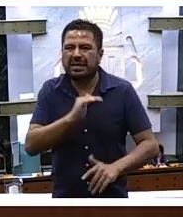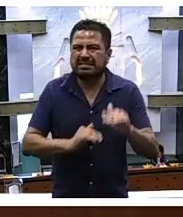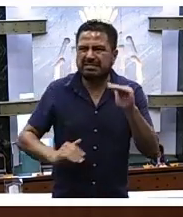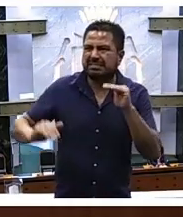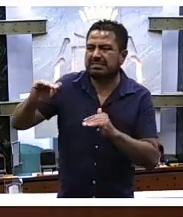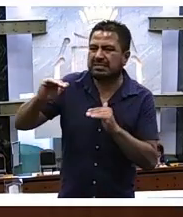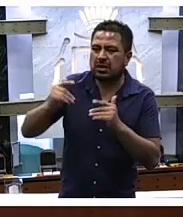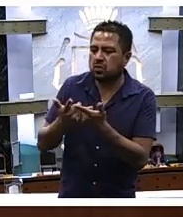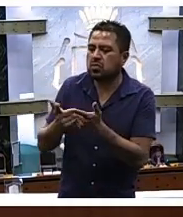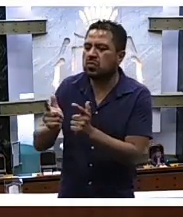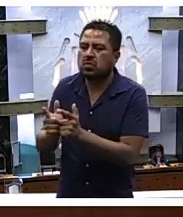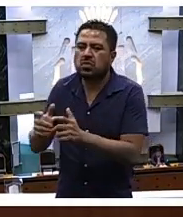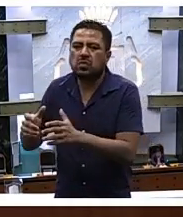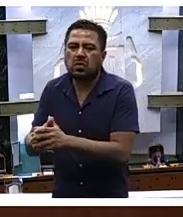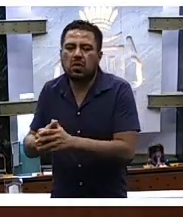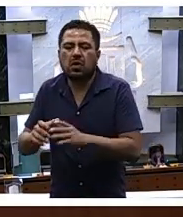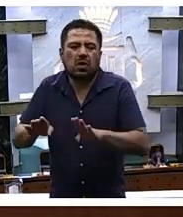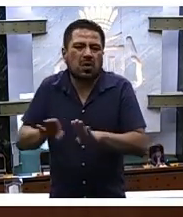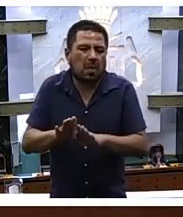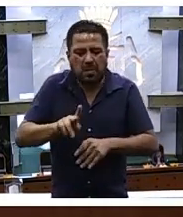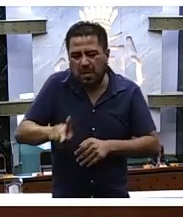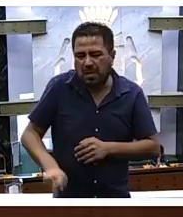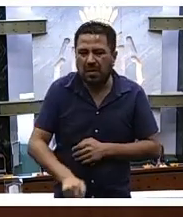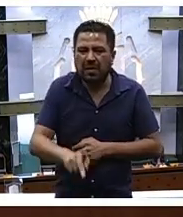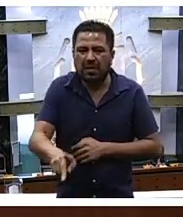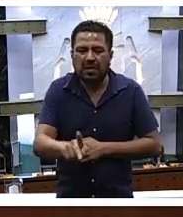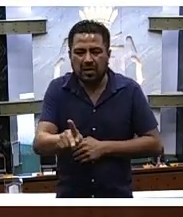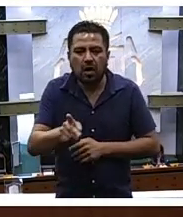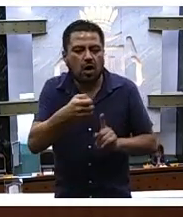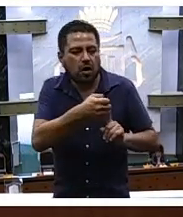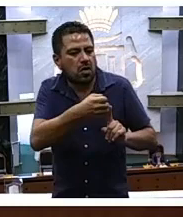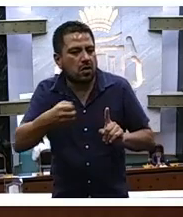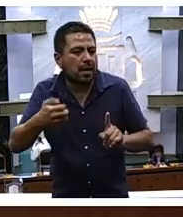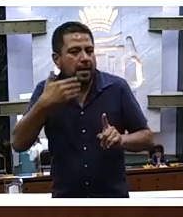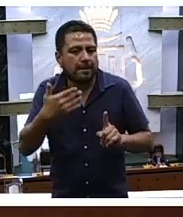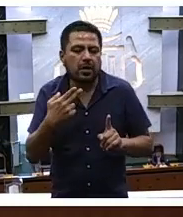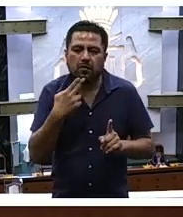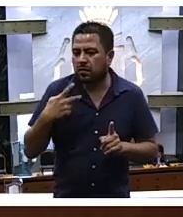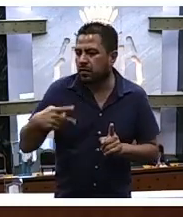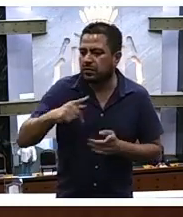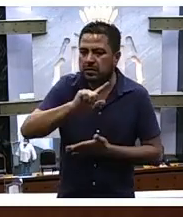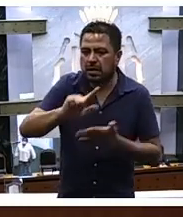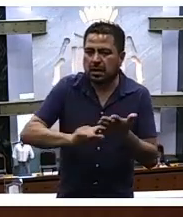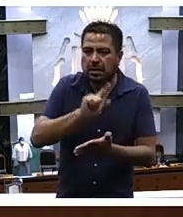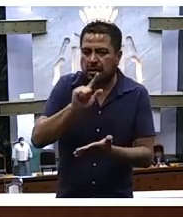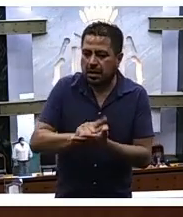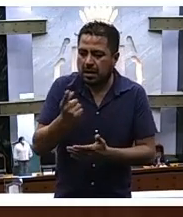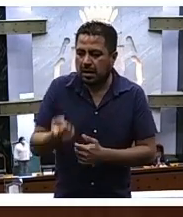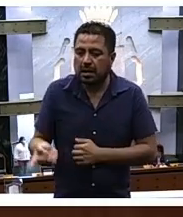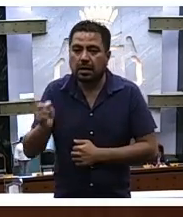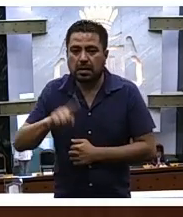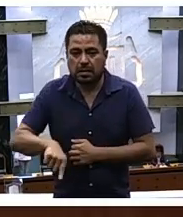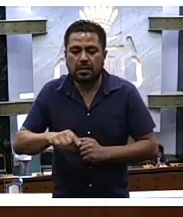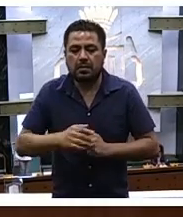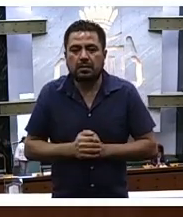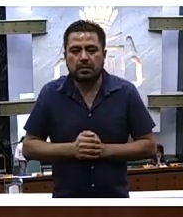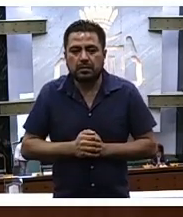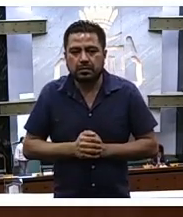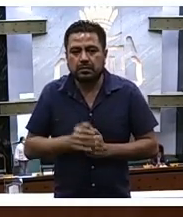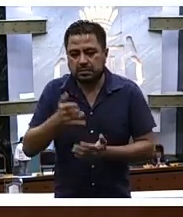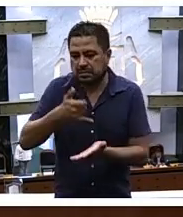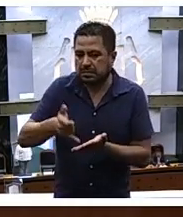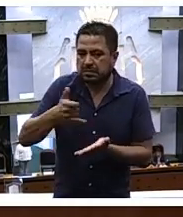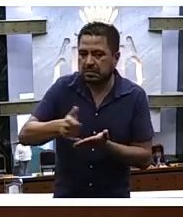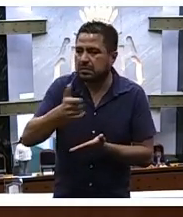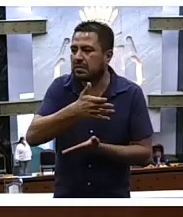núcleo de población ejidal o comunal con la organización y funciones que la ley señale. El comisariado ejidal o de